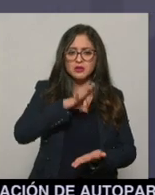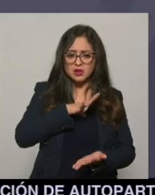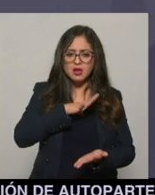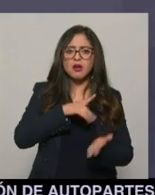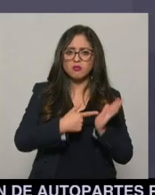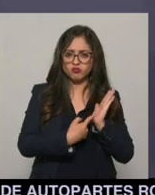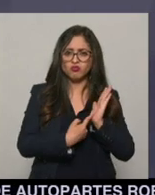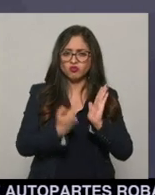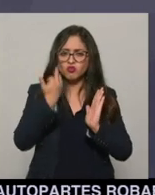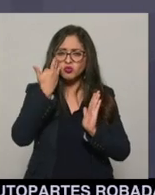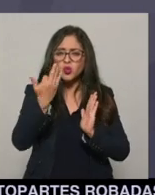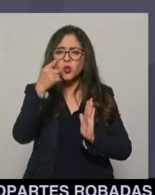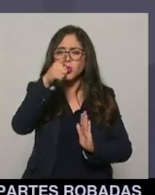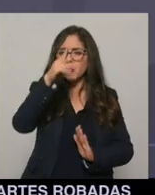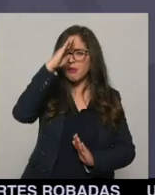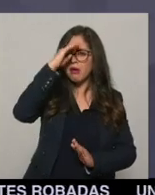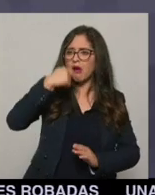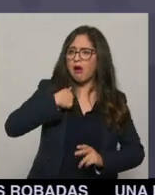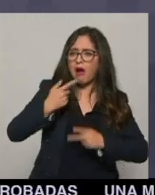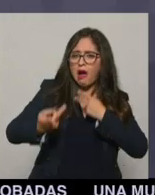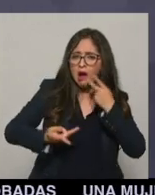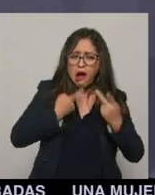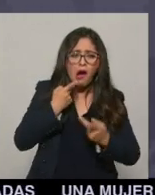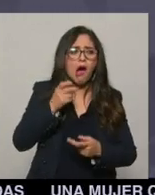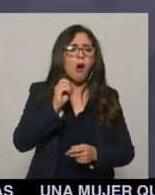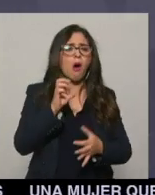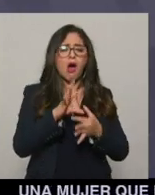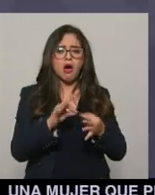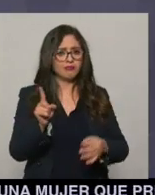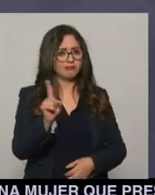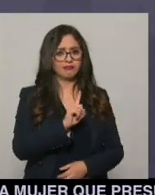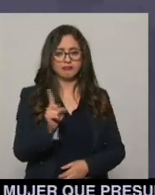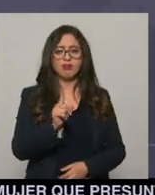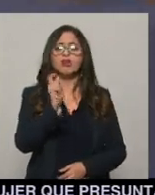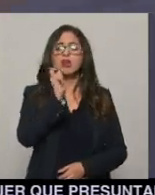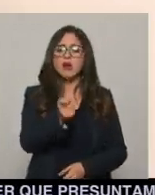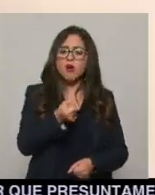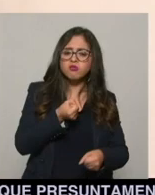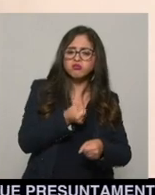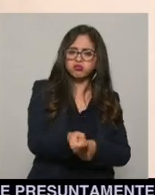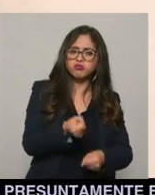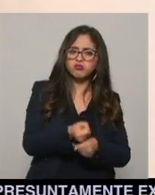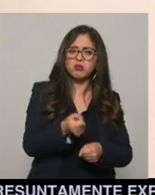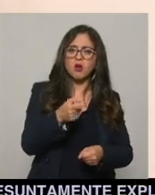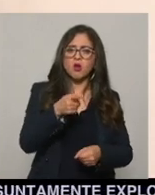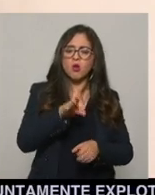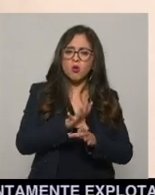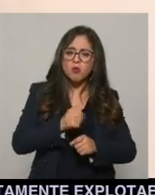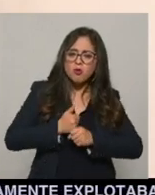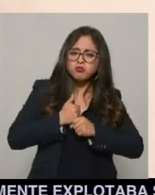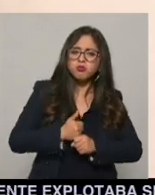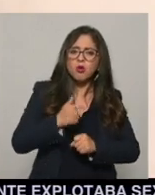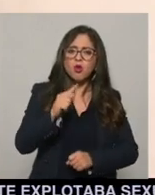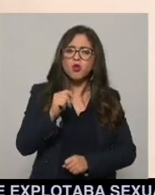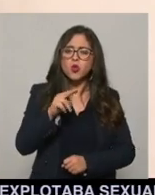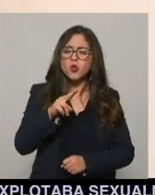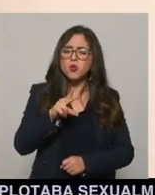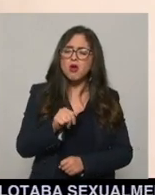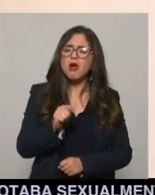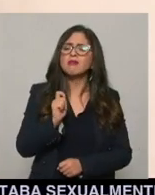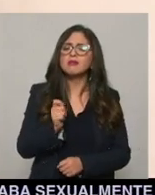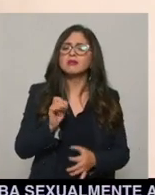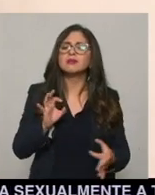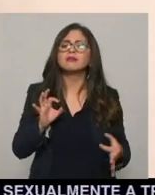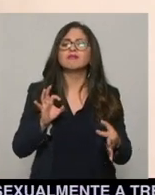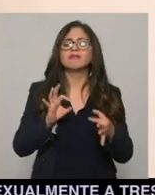de oídas, está documentado de que en tortura, por ejemplo, hay una vinculación